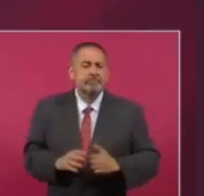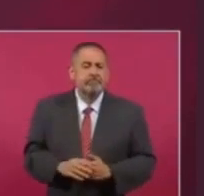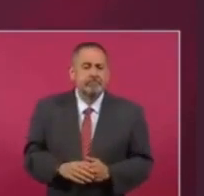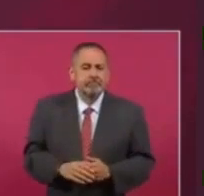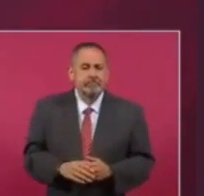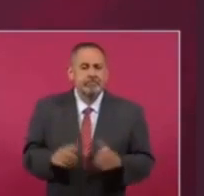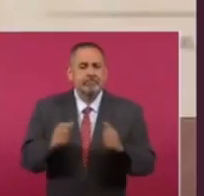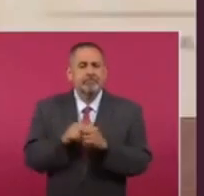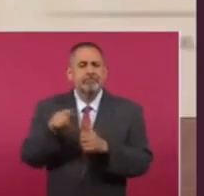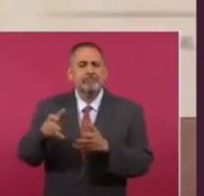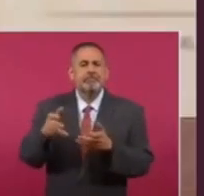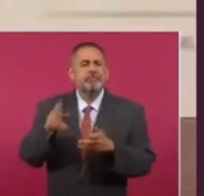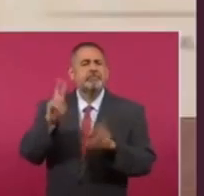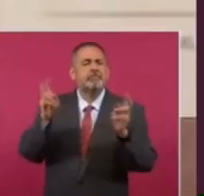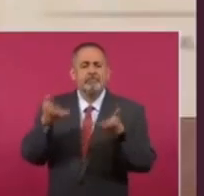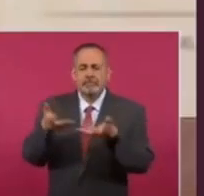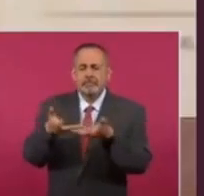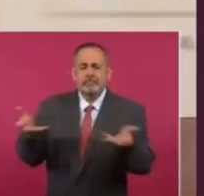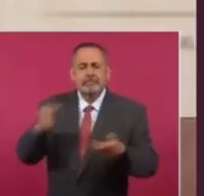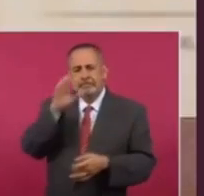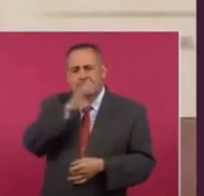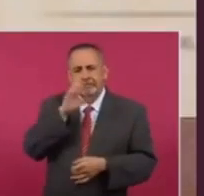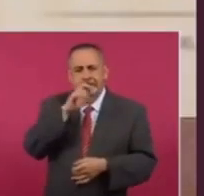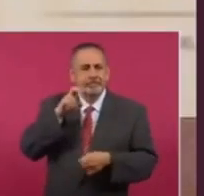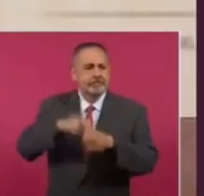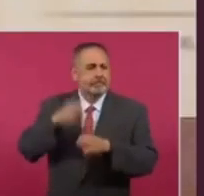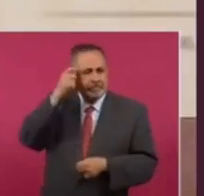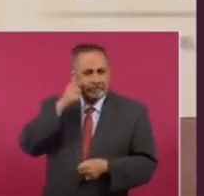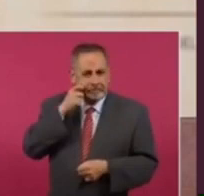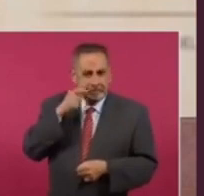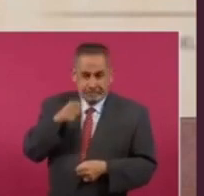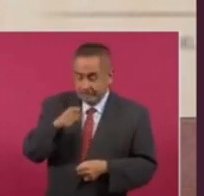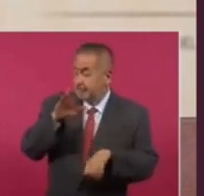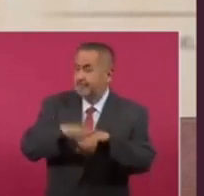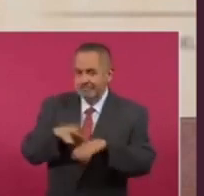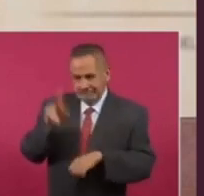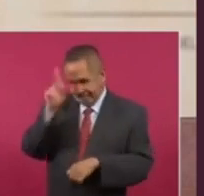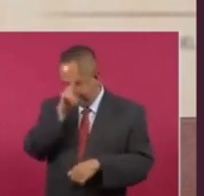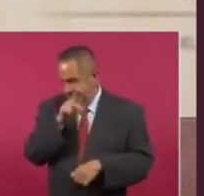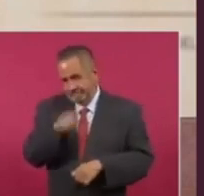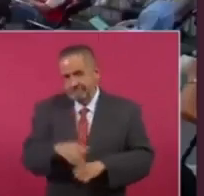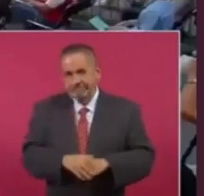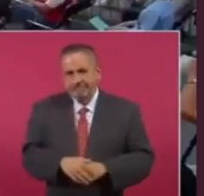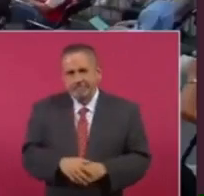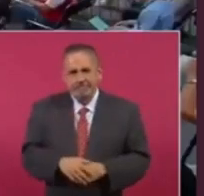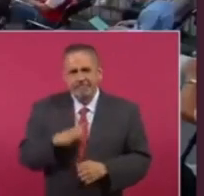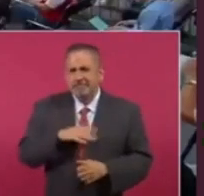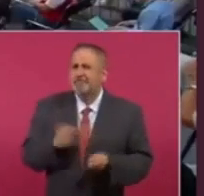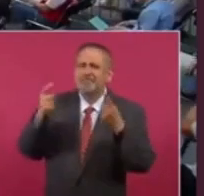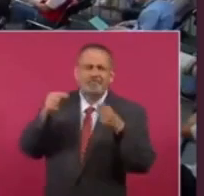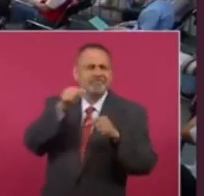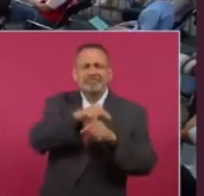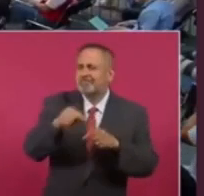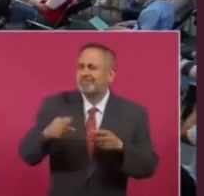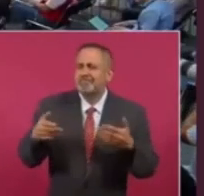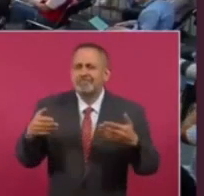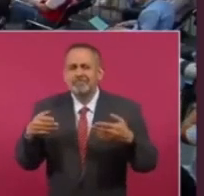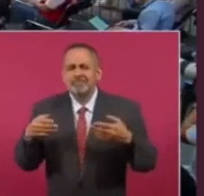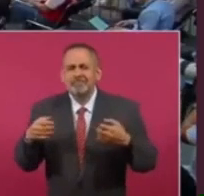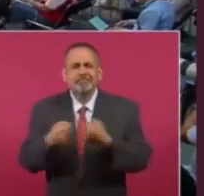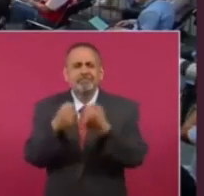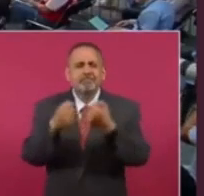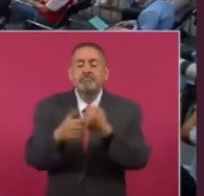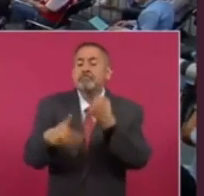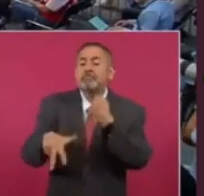en la tierra caliente en Guerrero habían Cuántos bloqueos y de esta forma el presidente